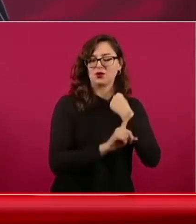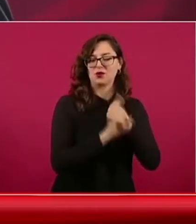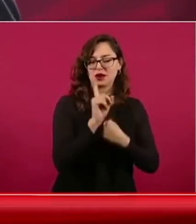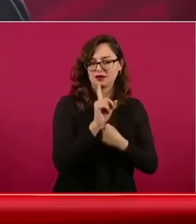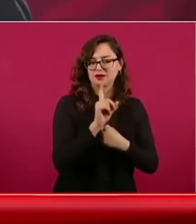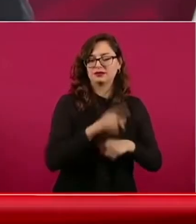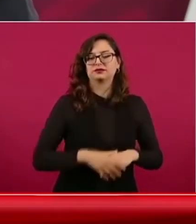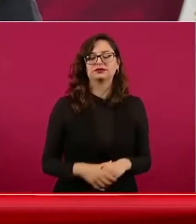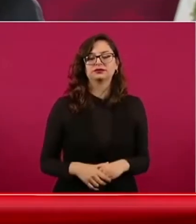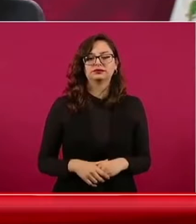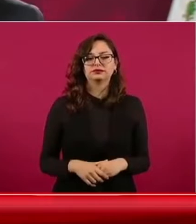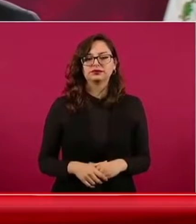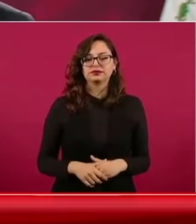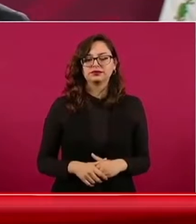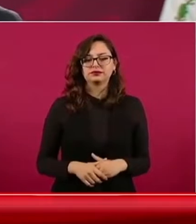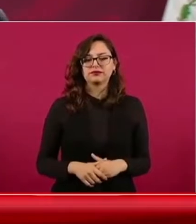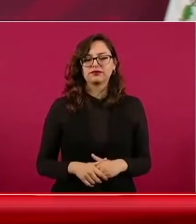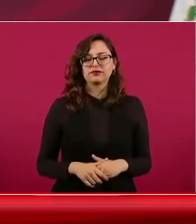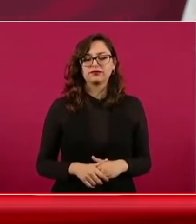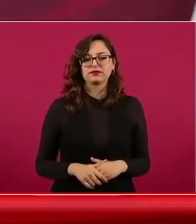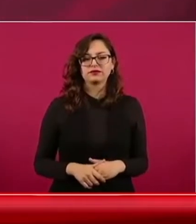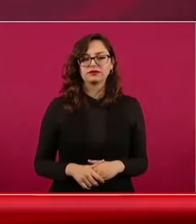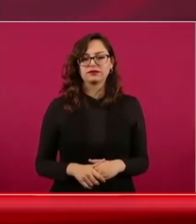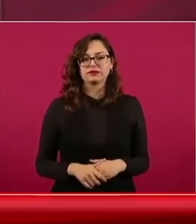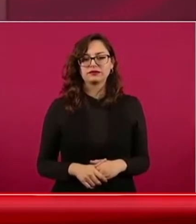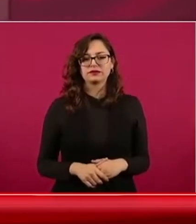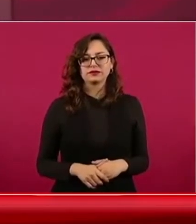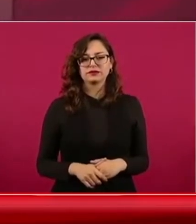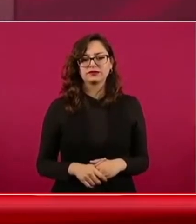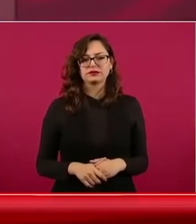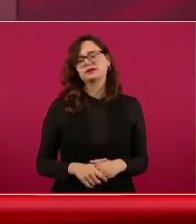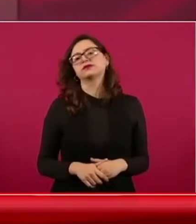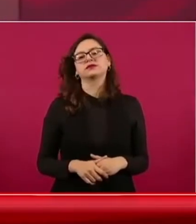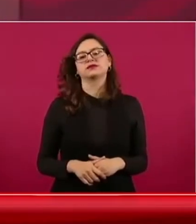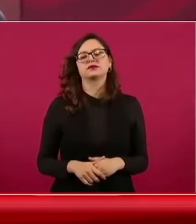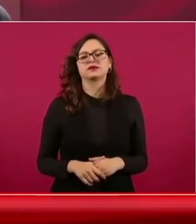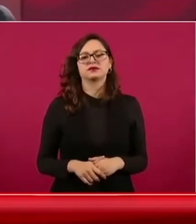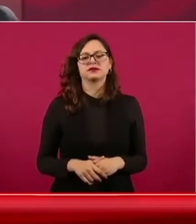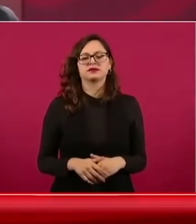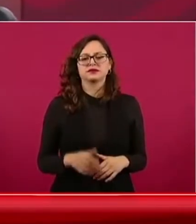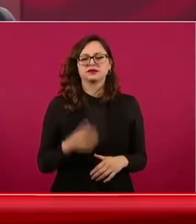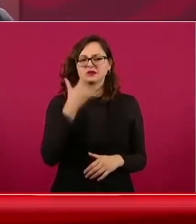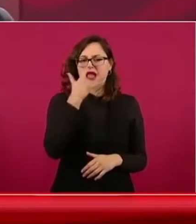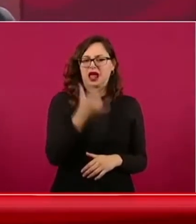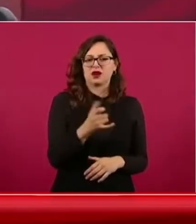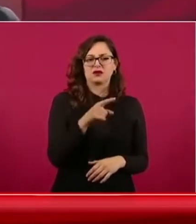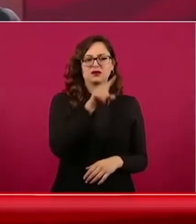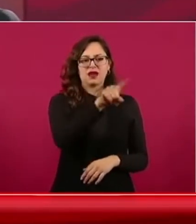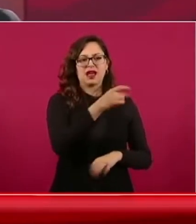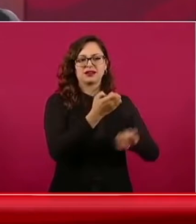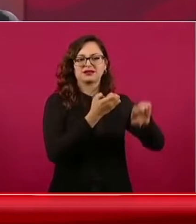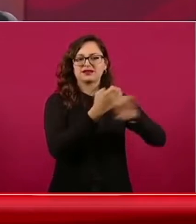Por ejemplo, no querían que interviniera el ejército.